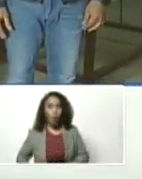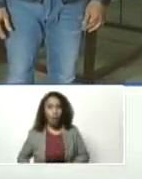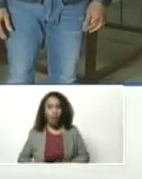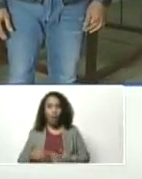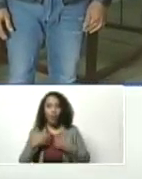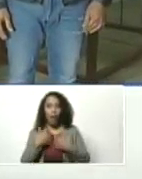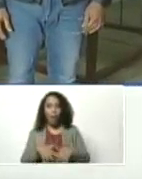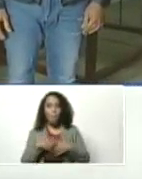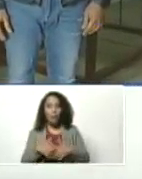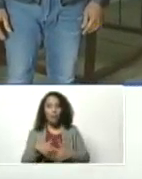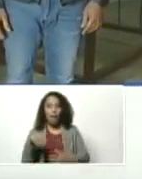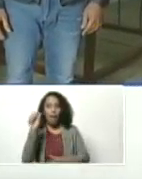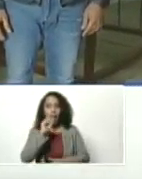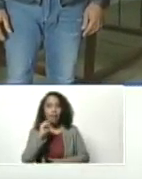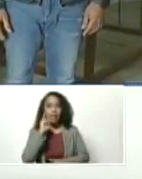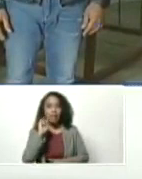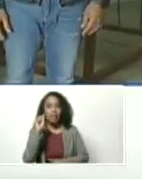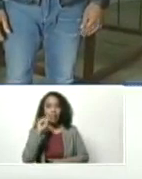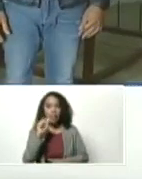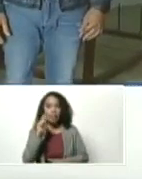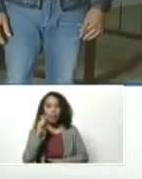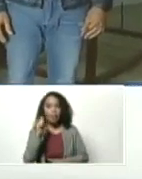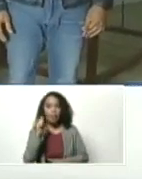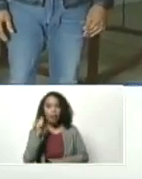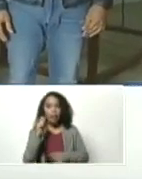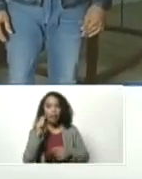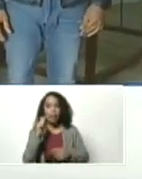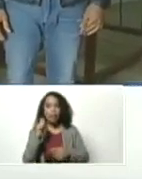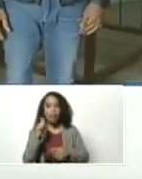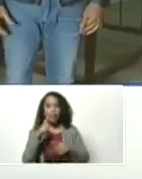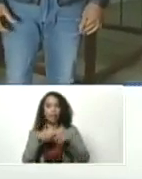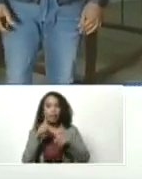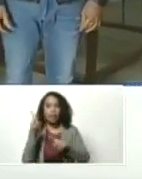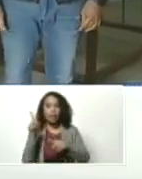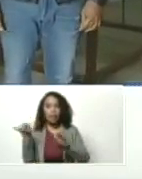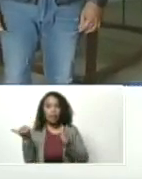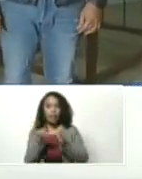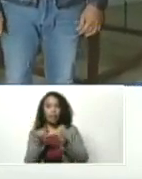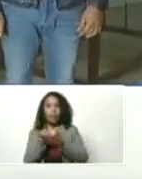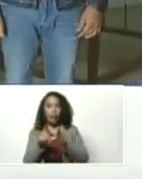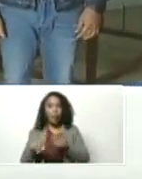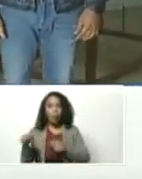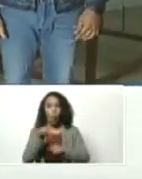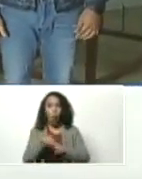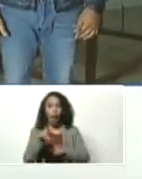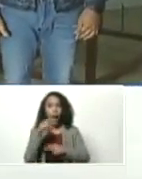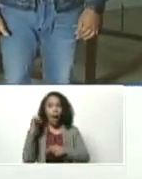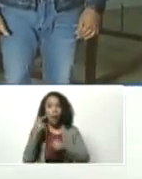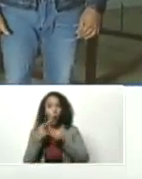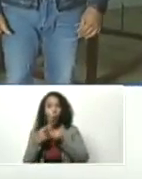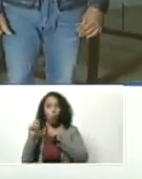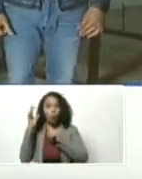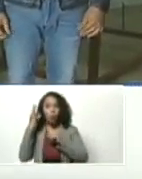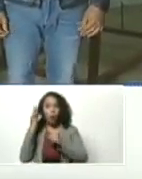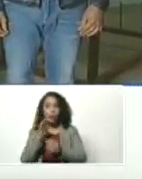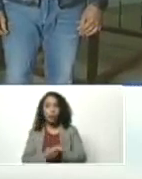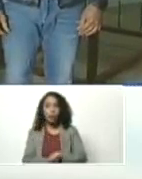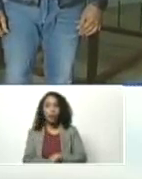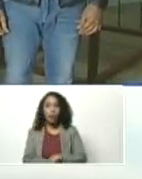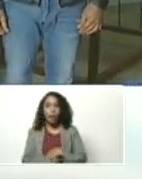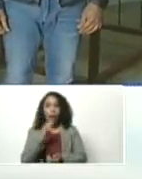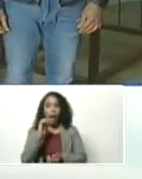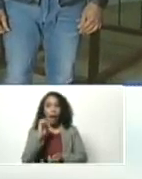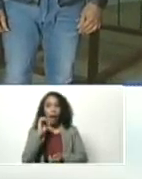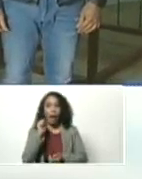textilera Sistatex. Y también me dice que cerca por ahí está otra mujer, Carmen